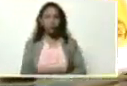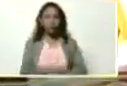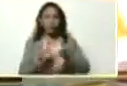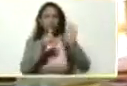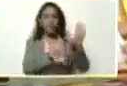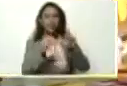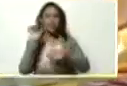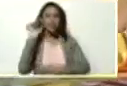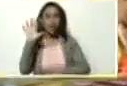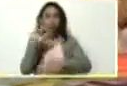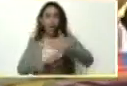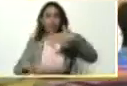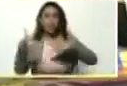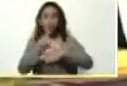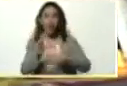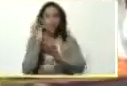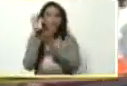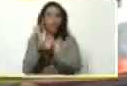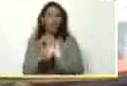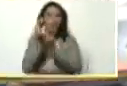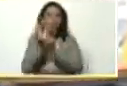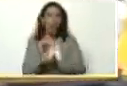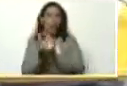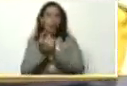65 licenciados en fisioterapia,